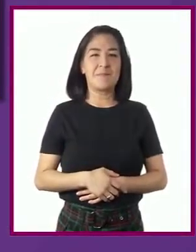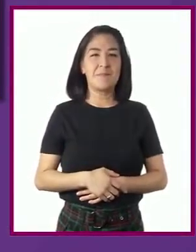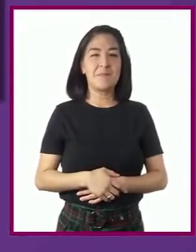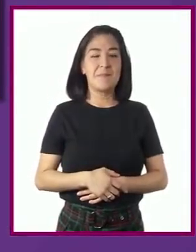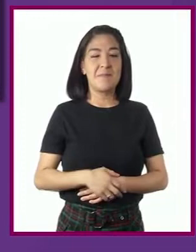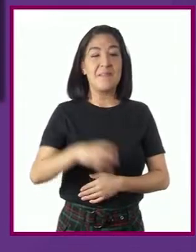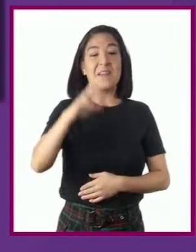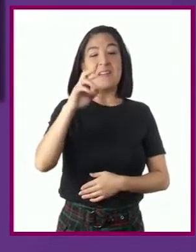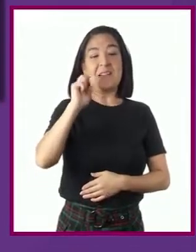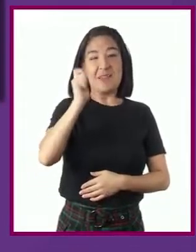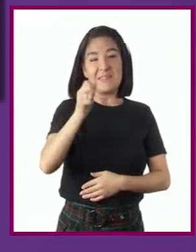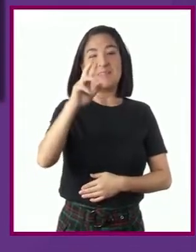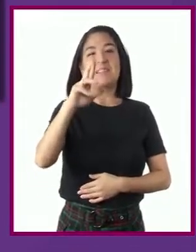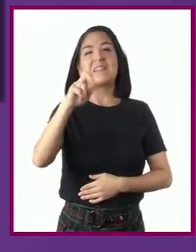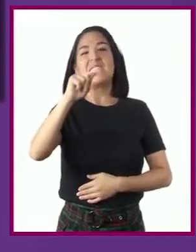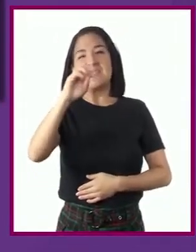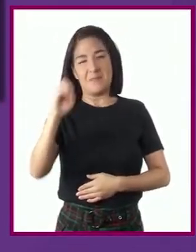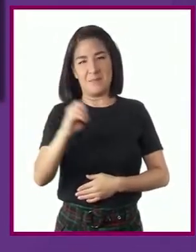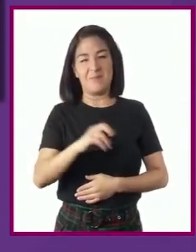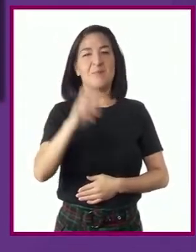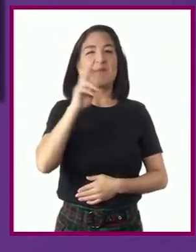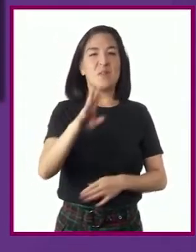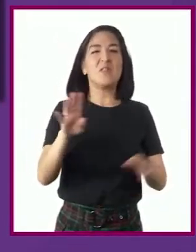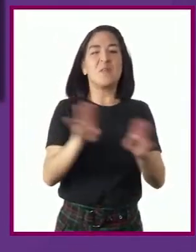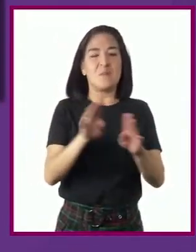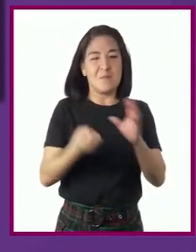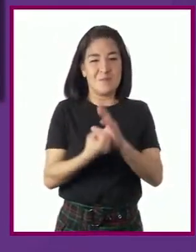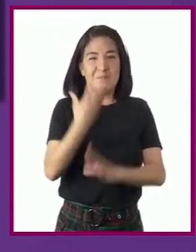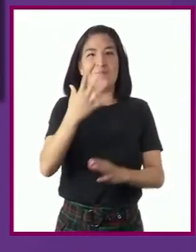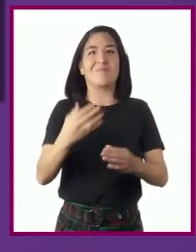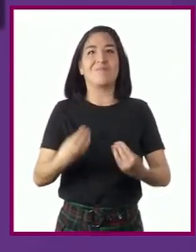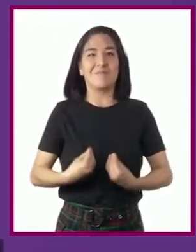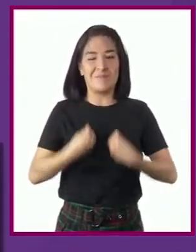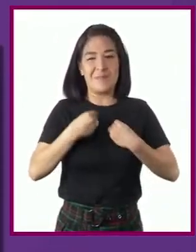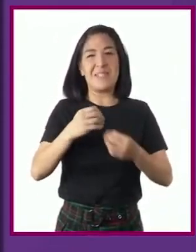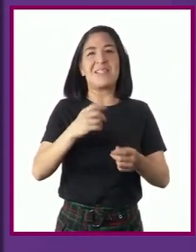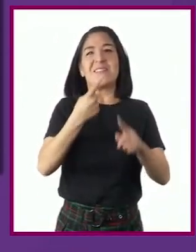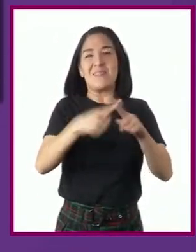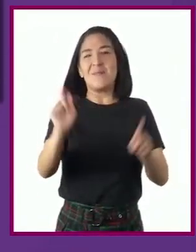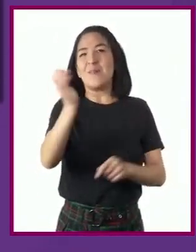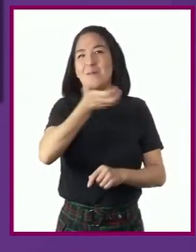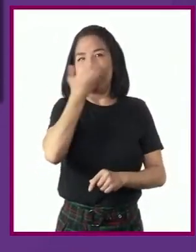Reto, porque hemos aprendido a vivir con nuevas costumbres.